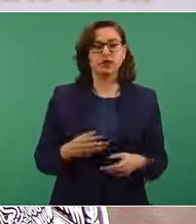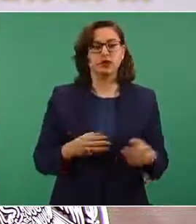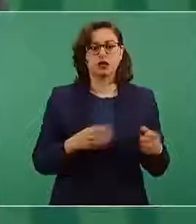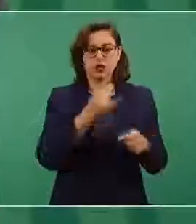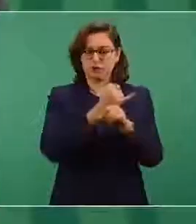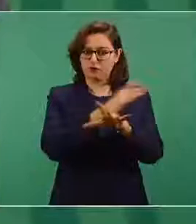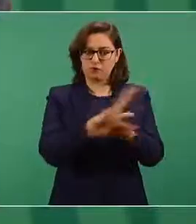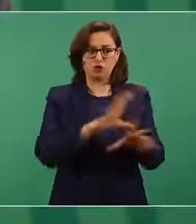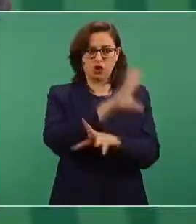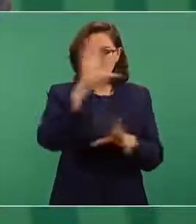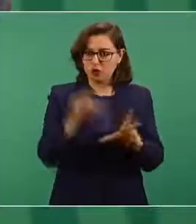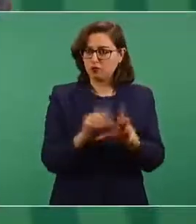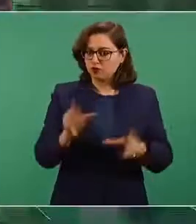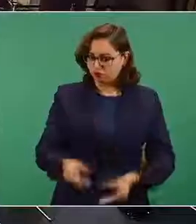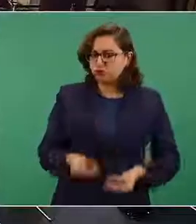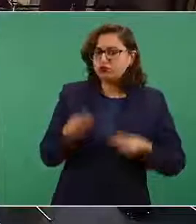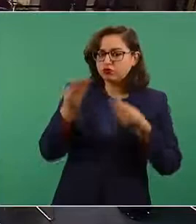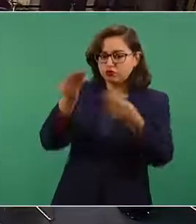la información. Y de